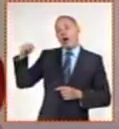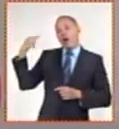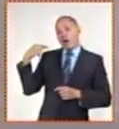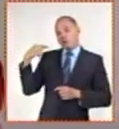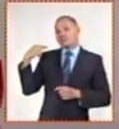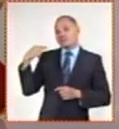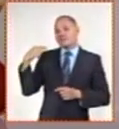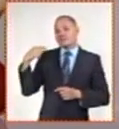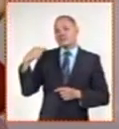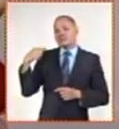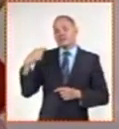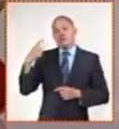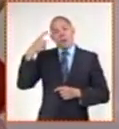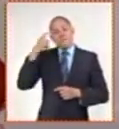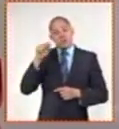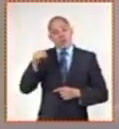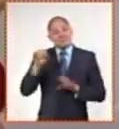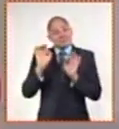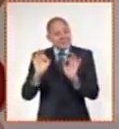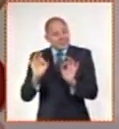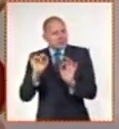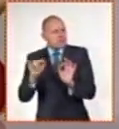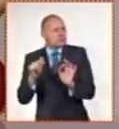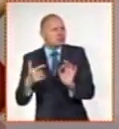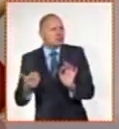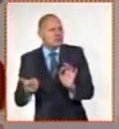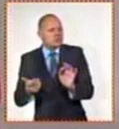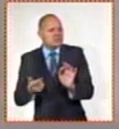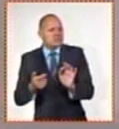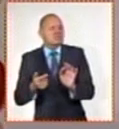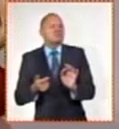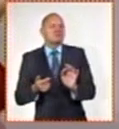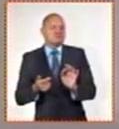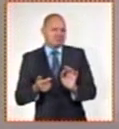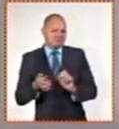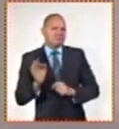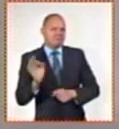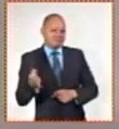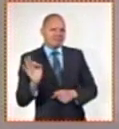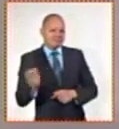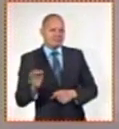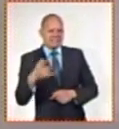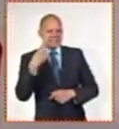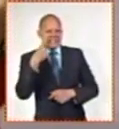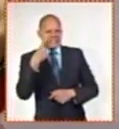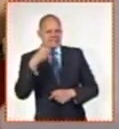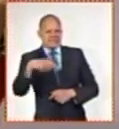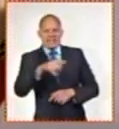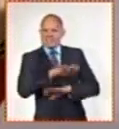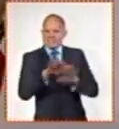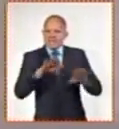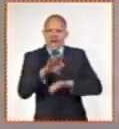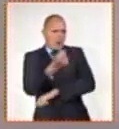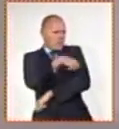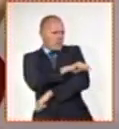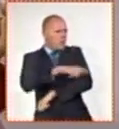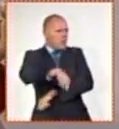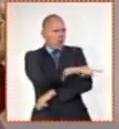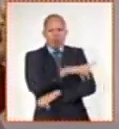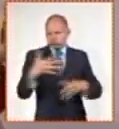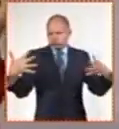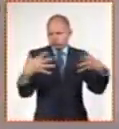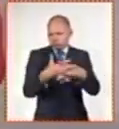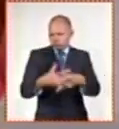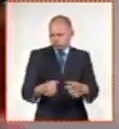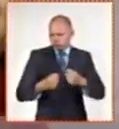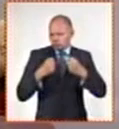en ese momento sí se puede considerar como una muestra de la unidad de